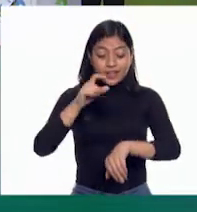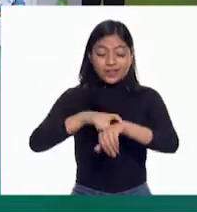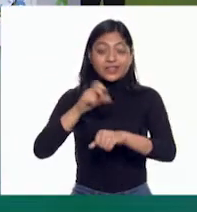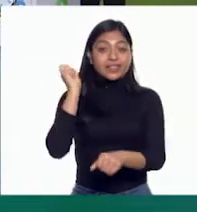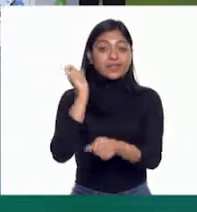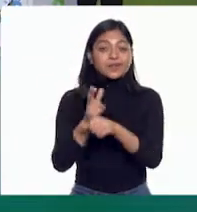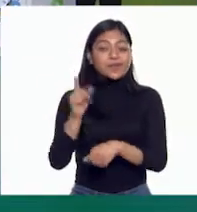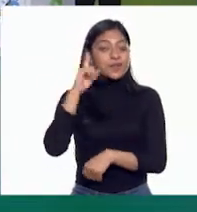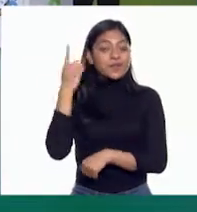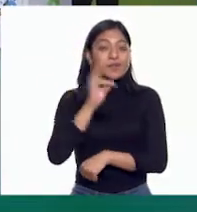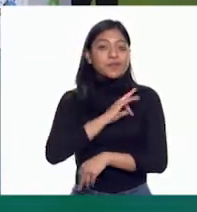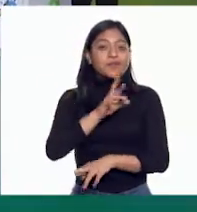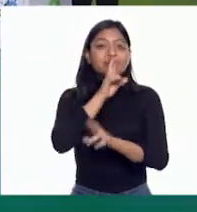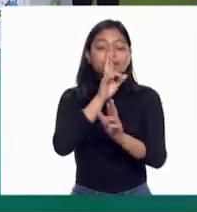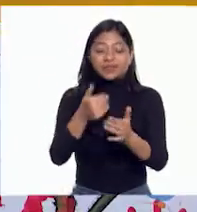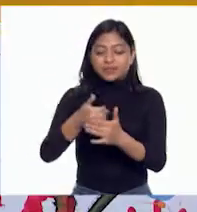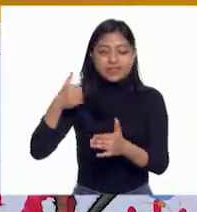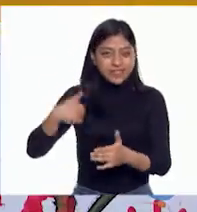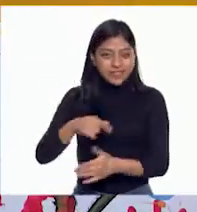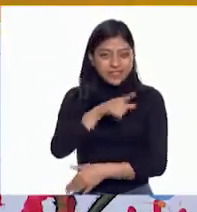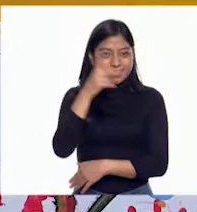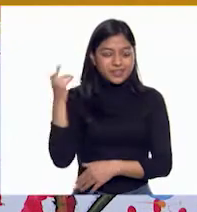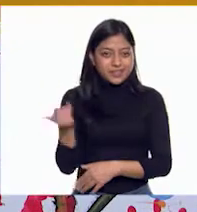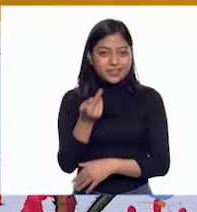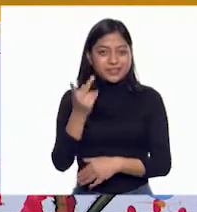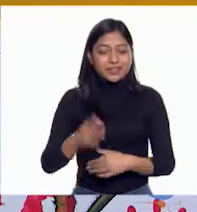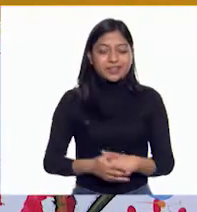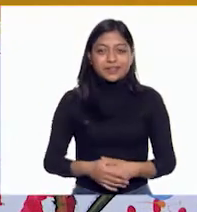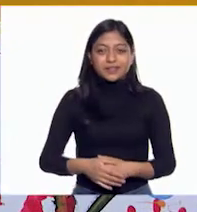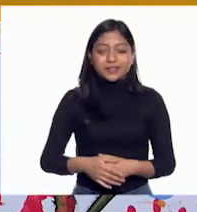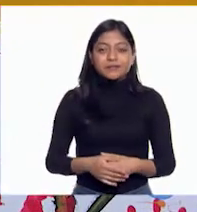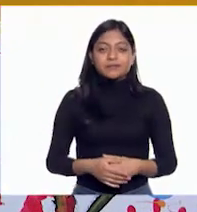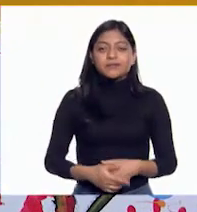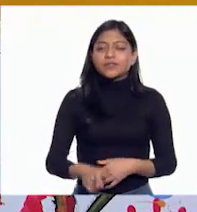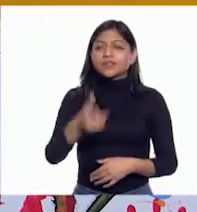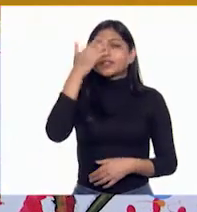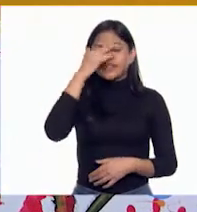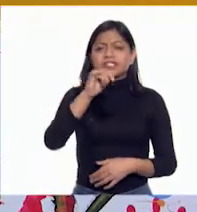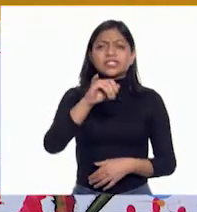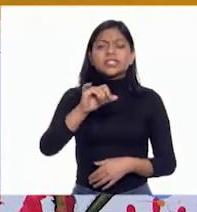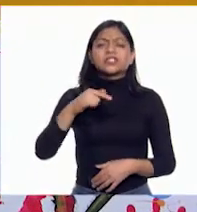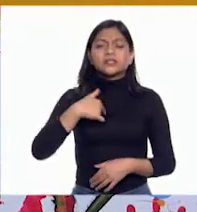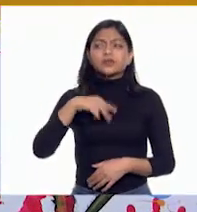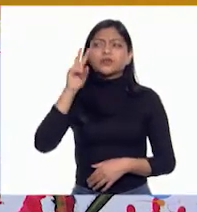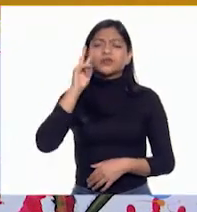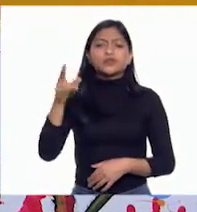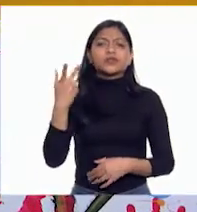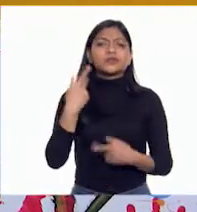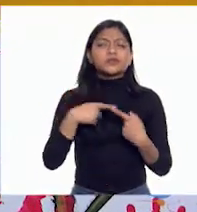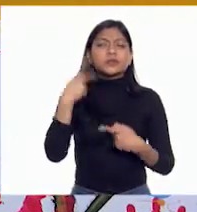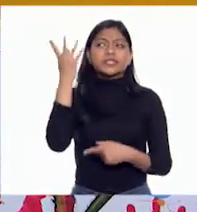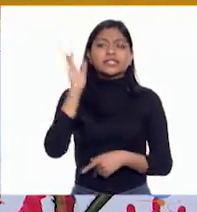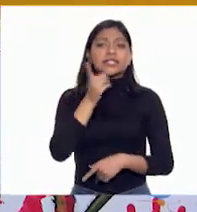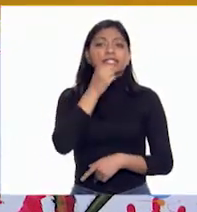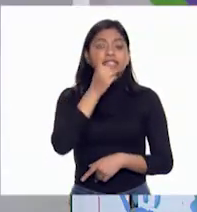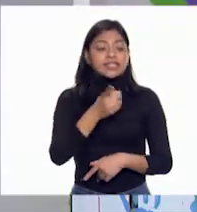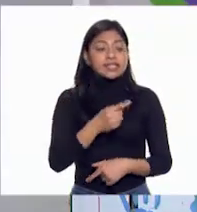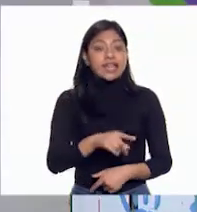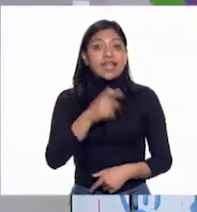para responder esa pregunta, Mariana. A ver. ¿Sabes qué? Yo sí la he escuchado. Mi mamá me la